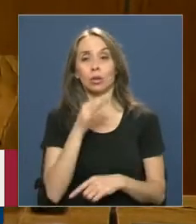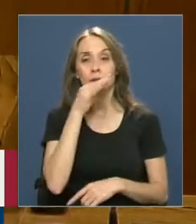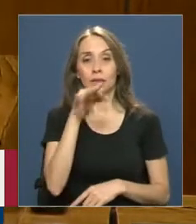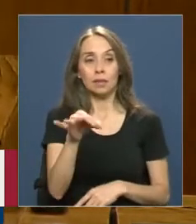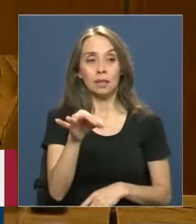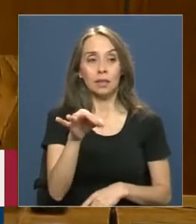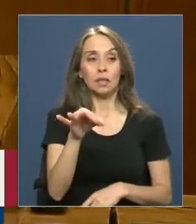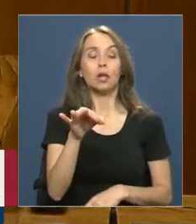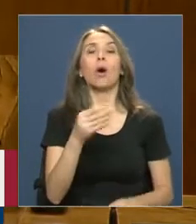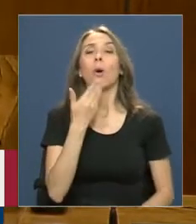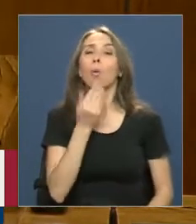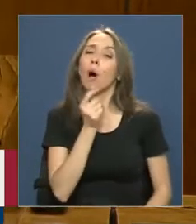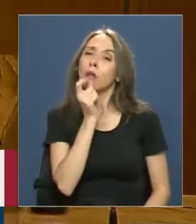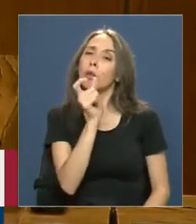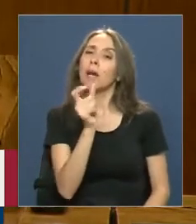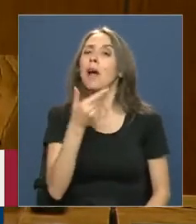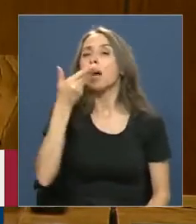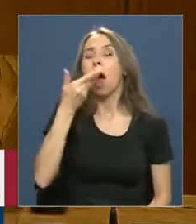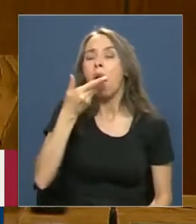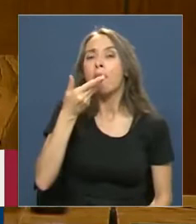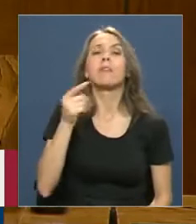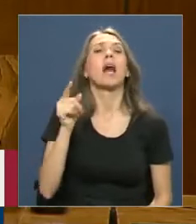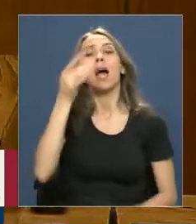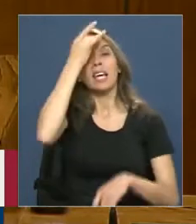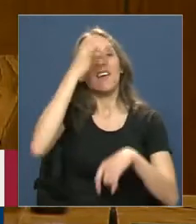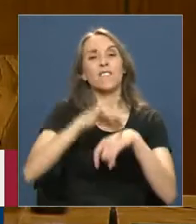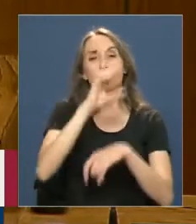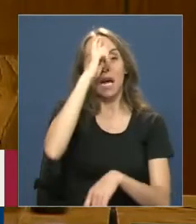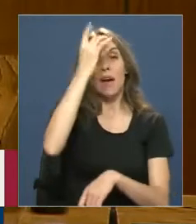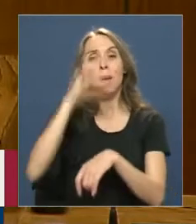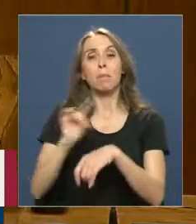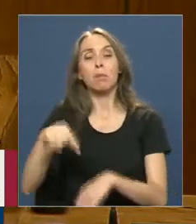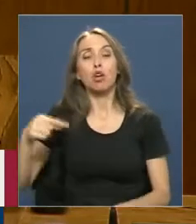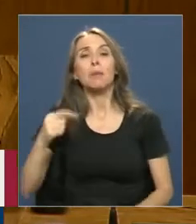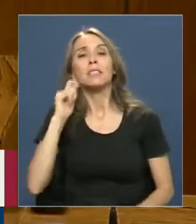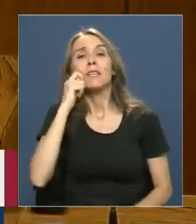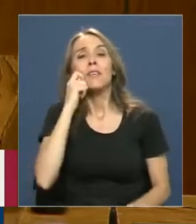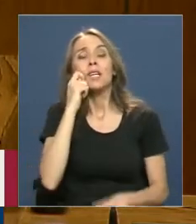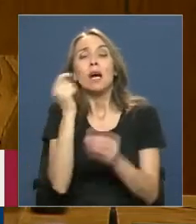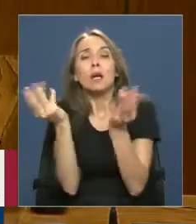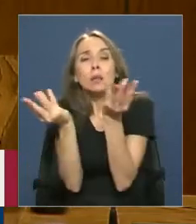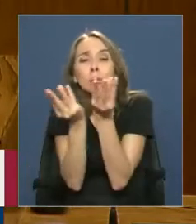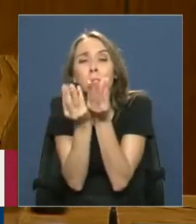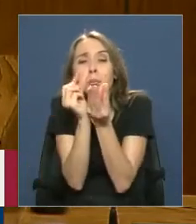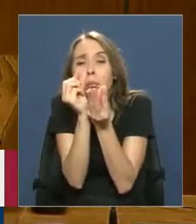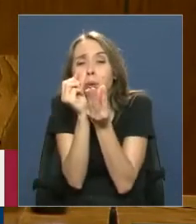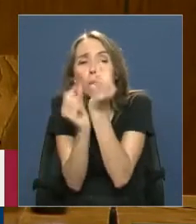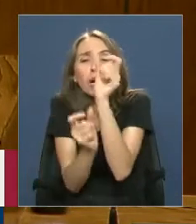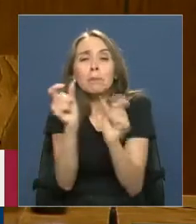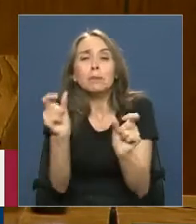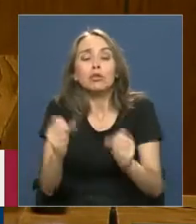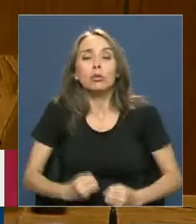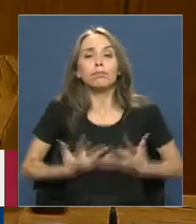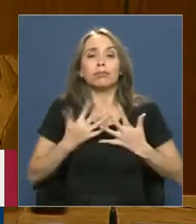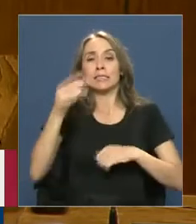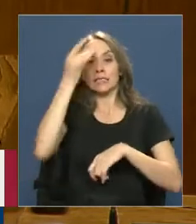al hablar de enfermedades raras o poco frecuentes, hablamos de aquella que afecta a un pequeño número absoluto de personas